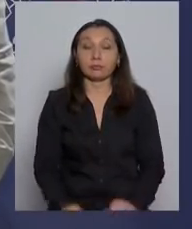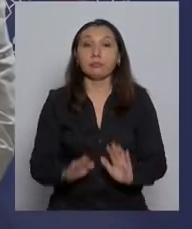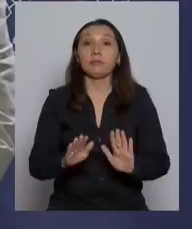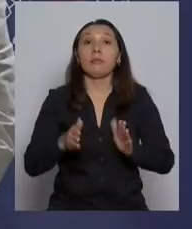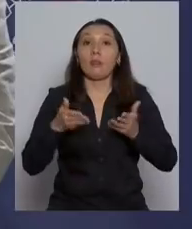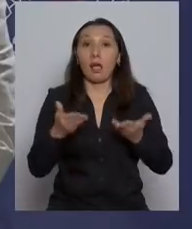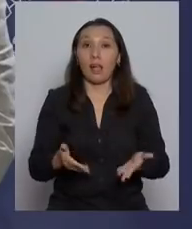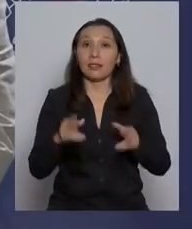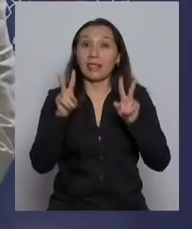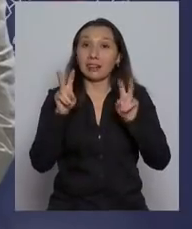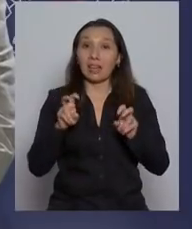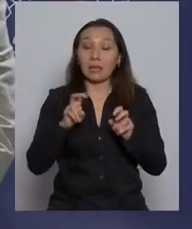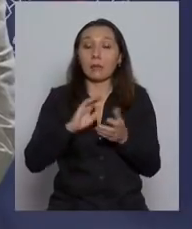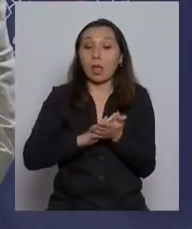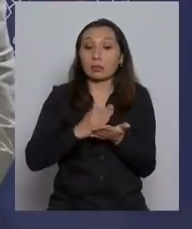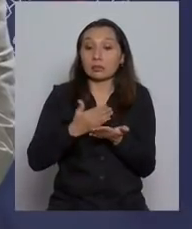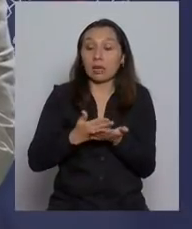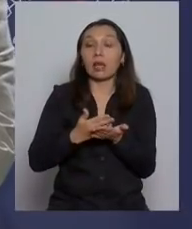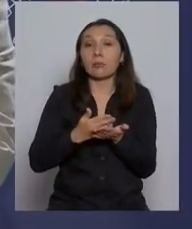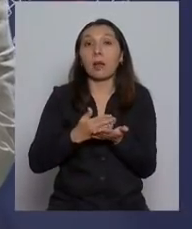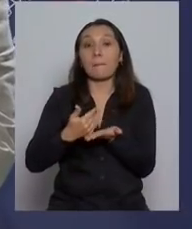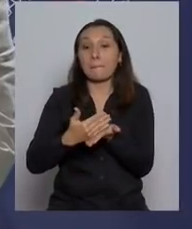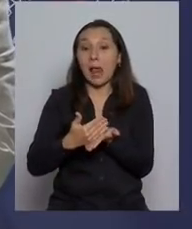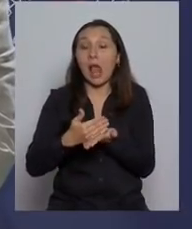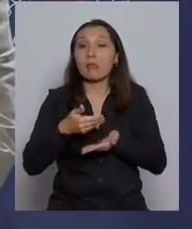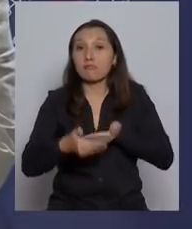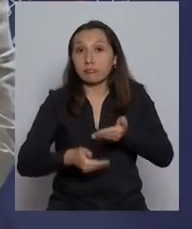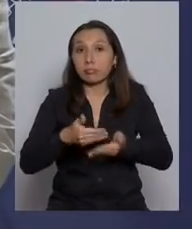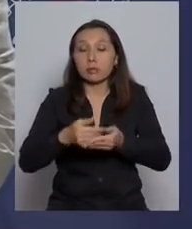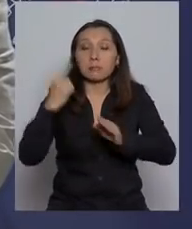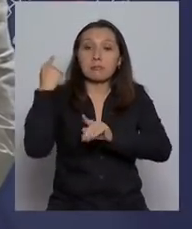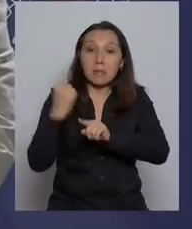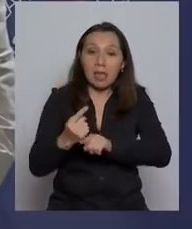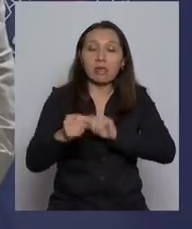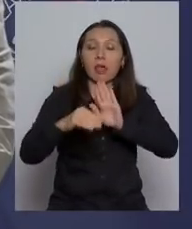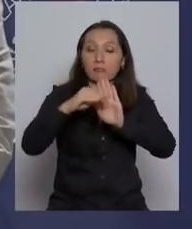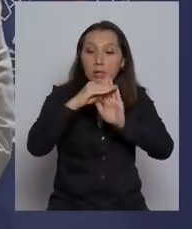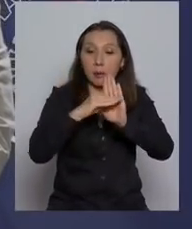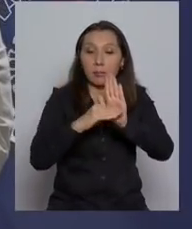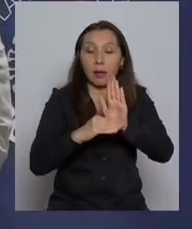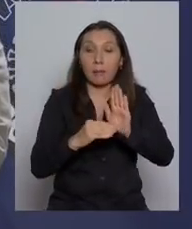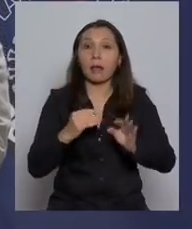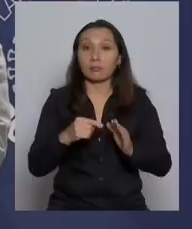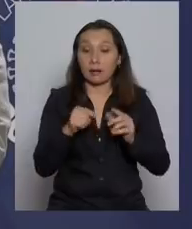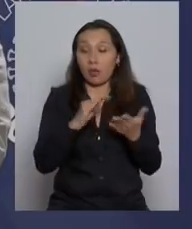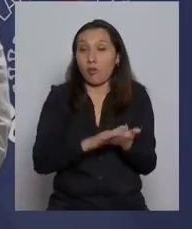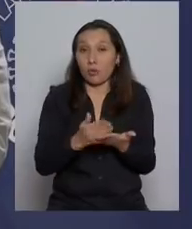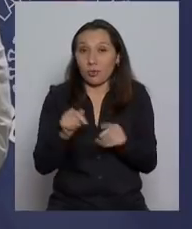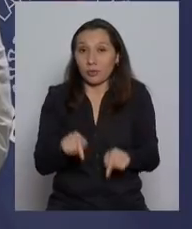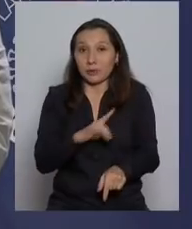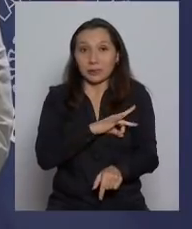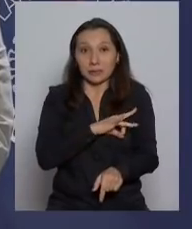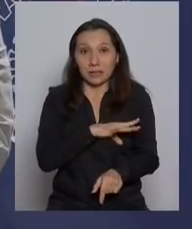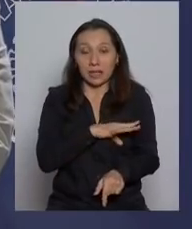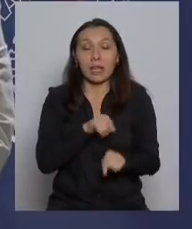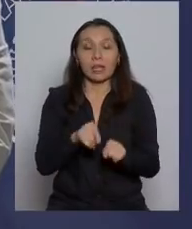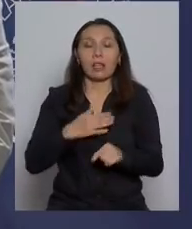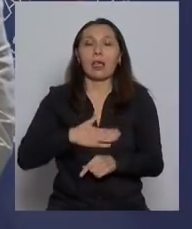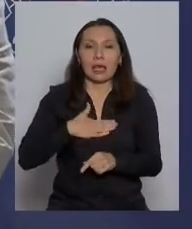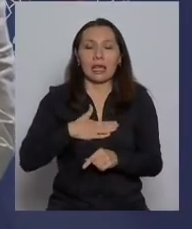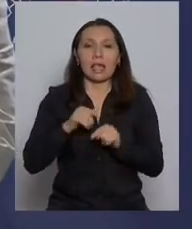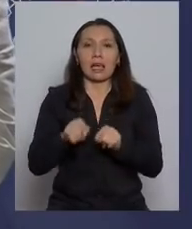Ahora, con respecto a la evolución del Plan Nacional y de las medidas que se han ido imponiendo en nuestro país,